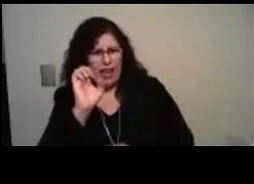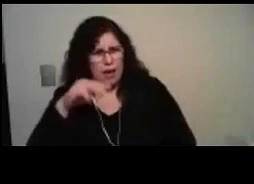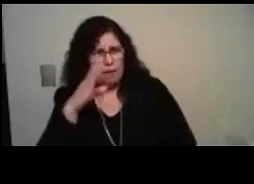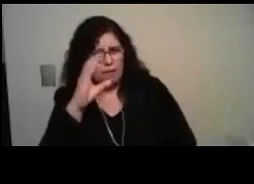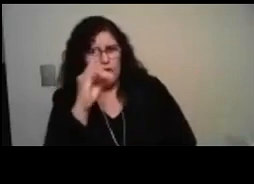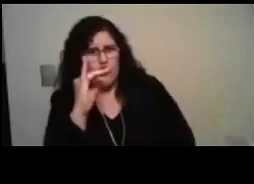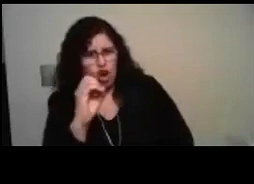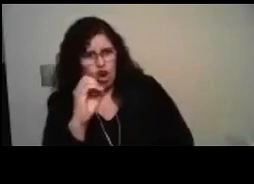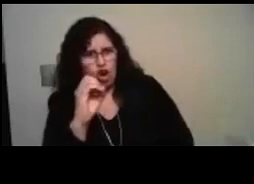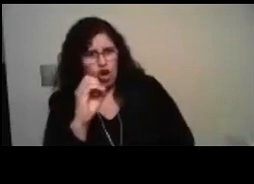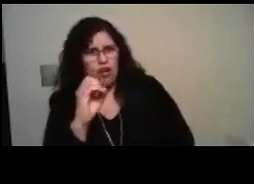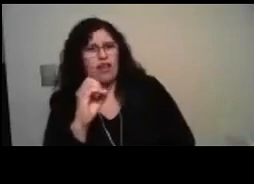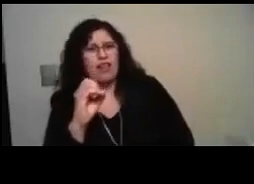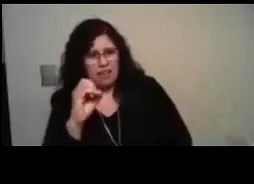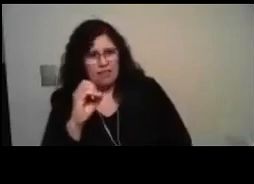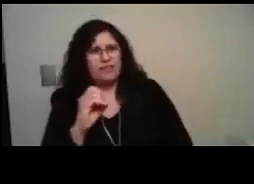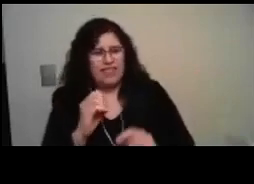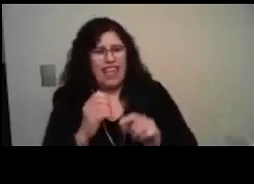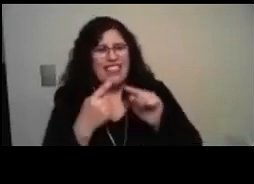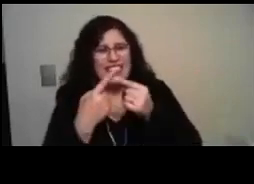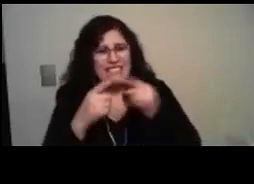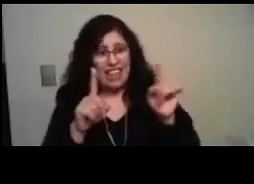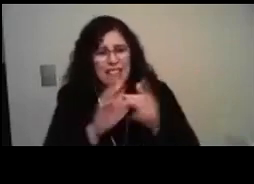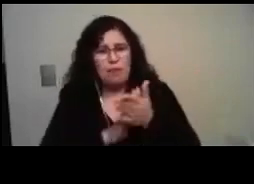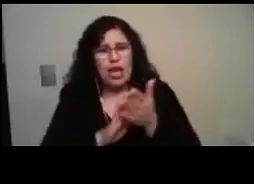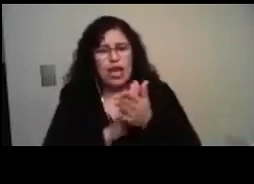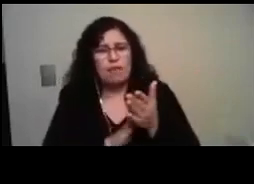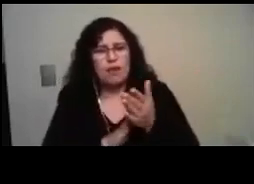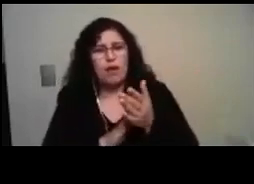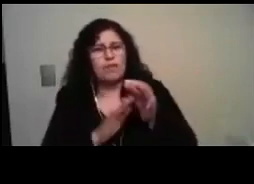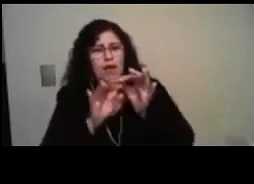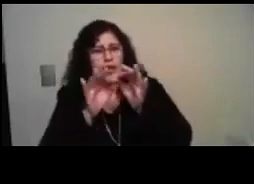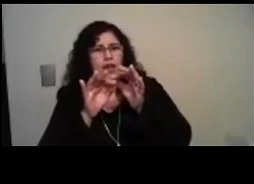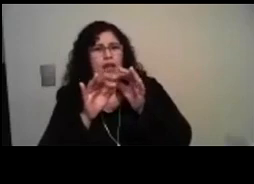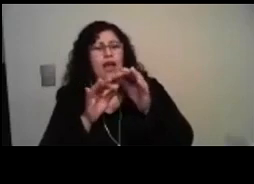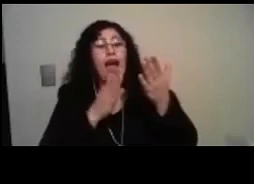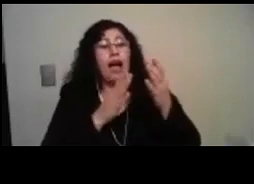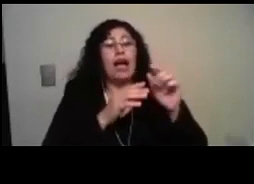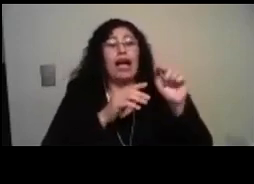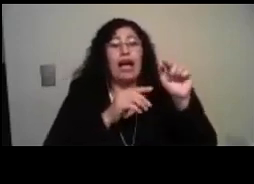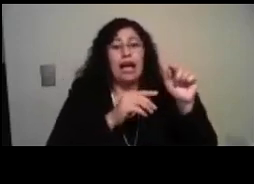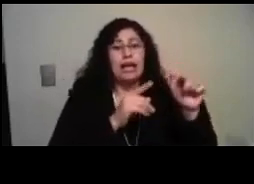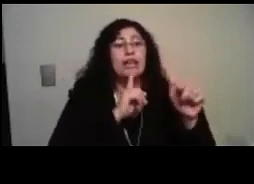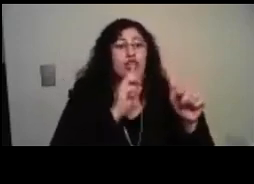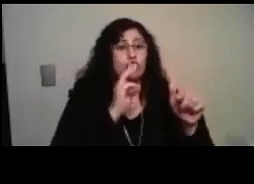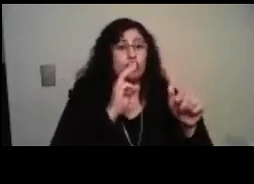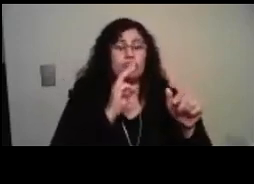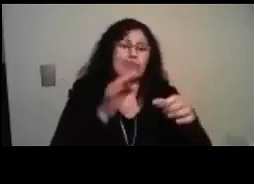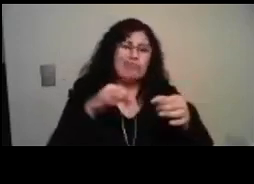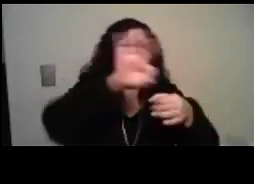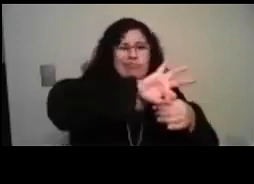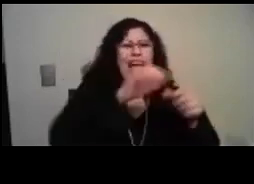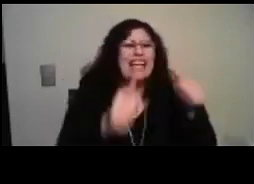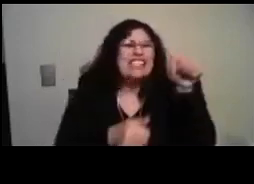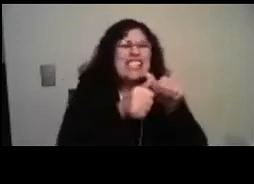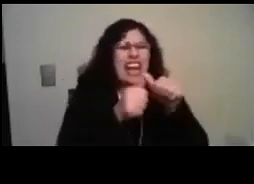el trombótico... origen, ¿ya? El trombótico se va a originar en arterias cercanas al cerebro o dentro del cerebro, y el embólico